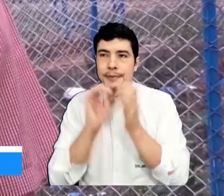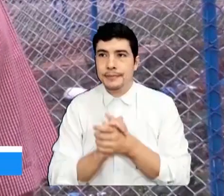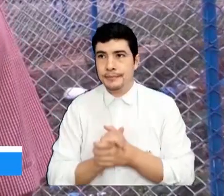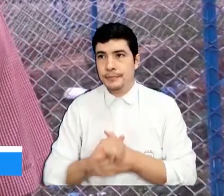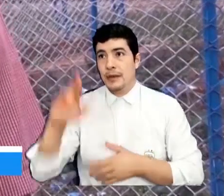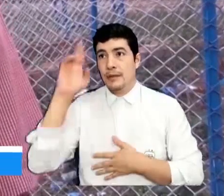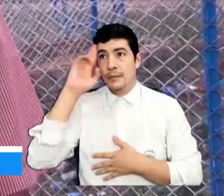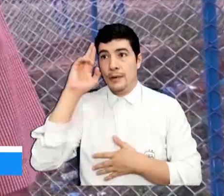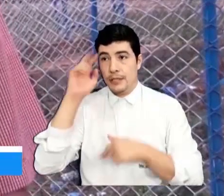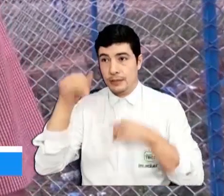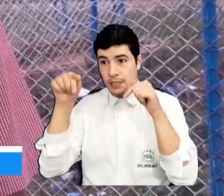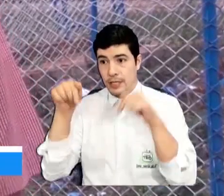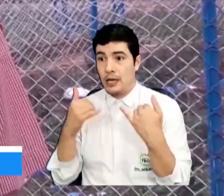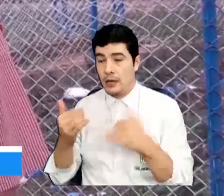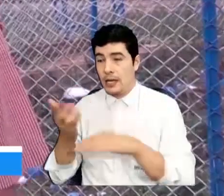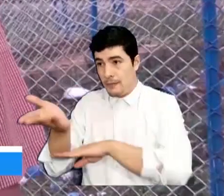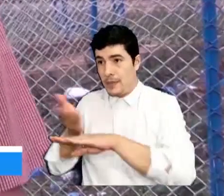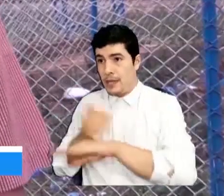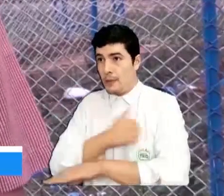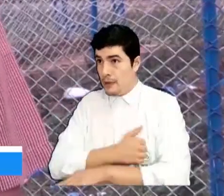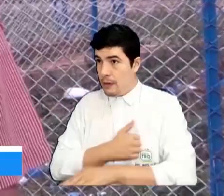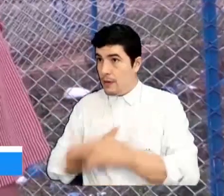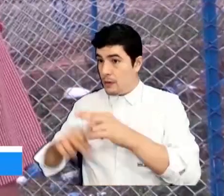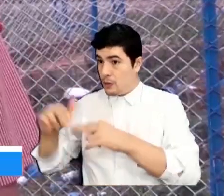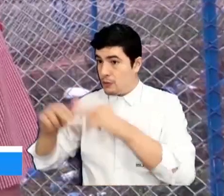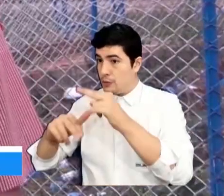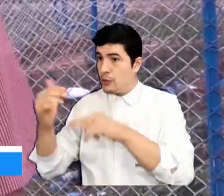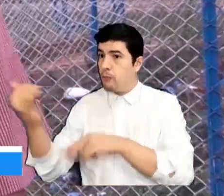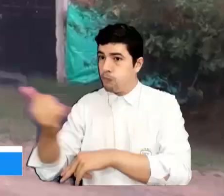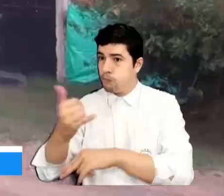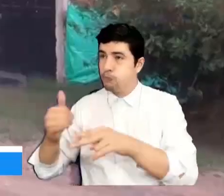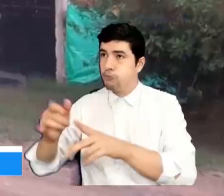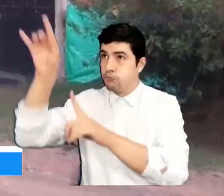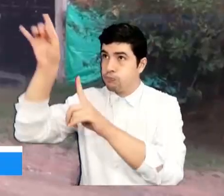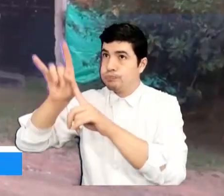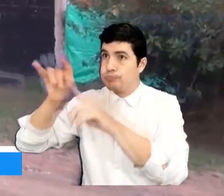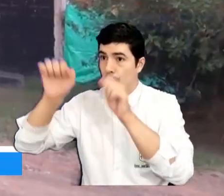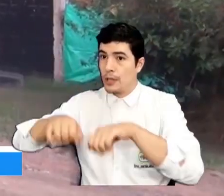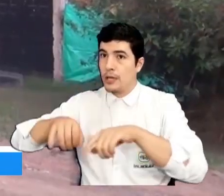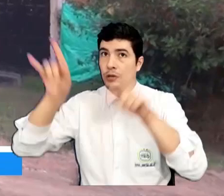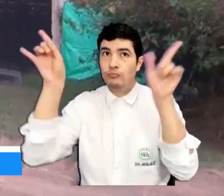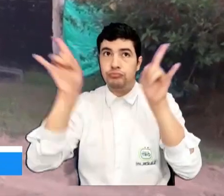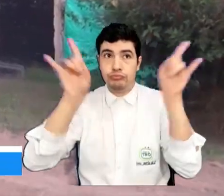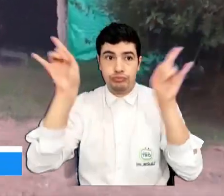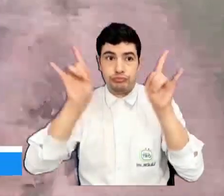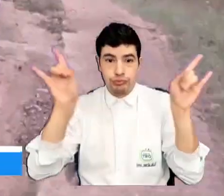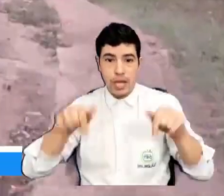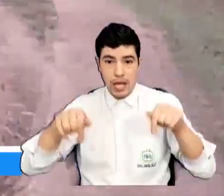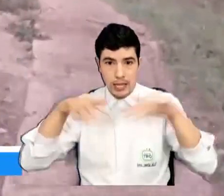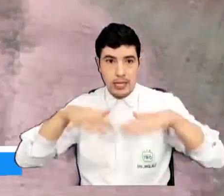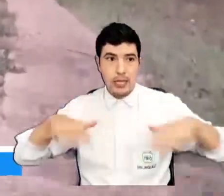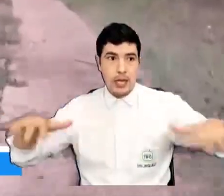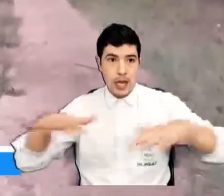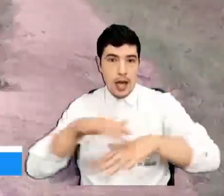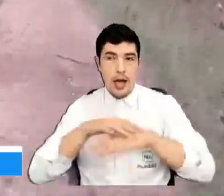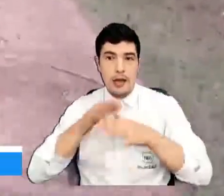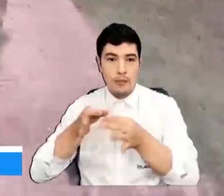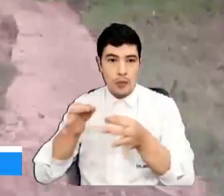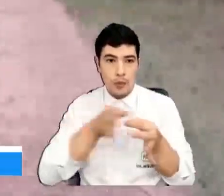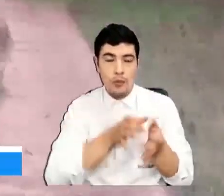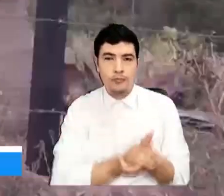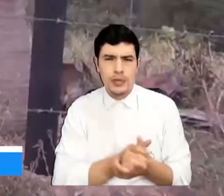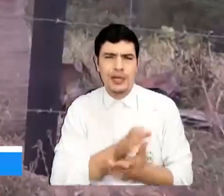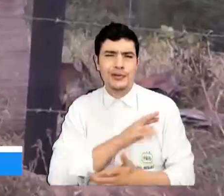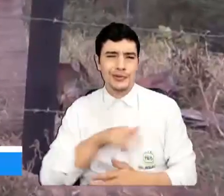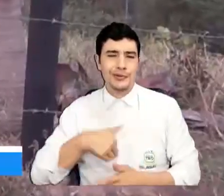realizando, dando a conocer a través de los diferentes funcionarios. Es una solicitud y es una necesidad